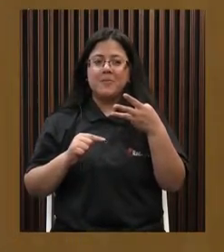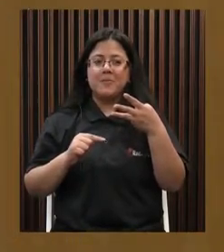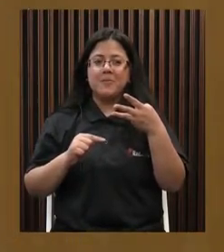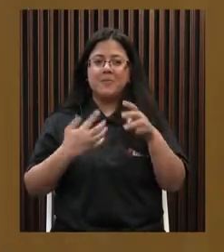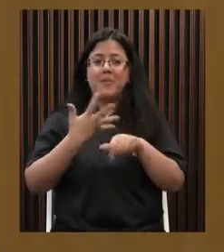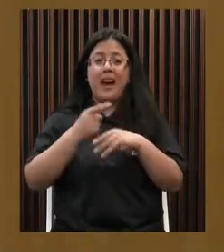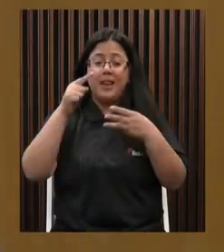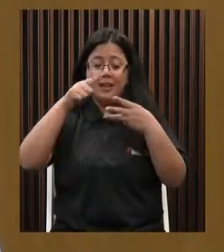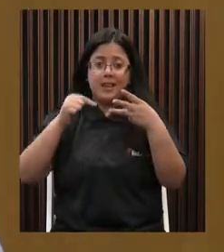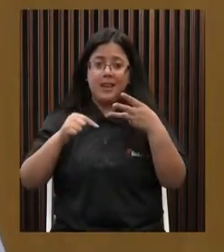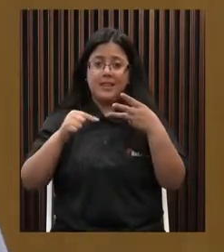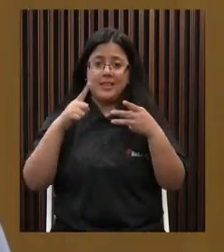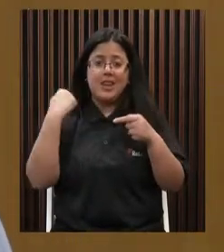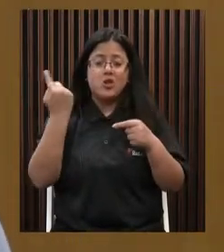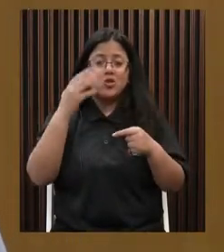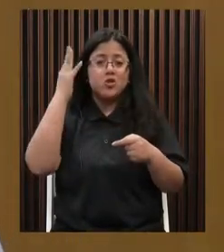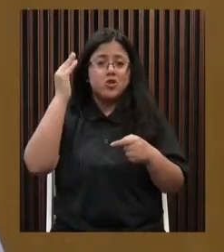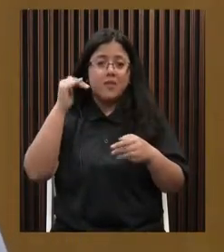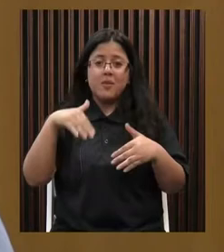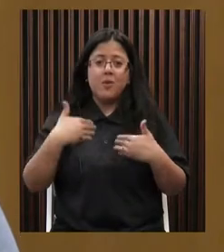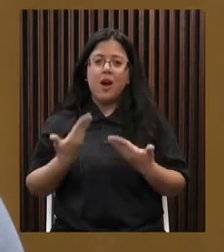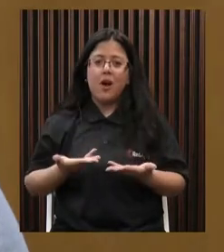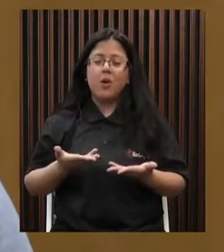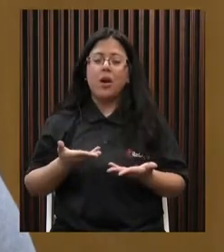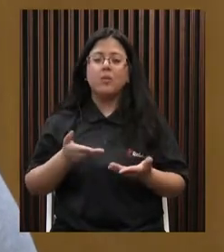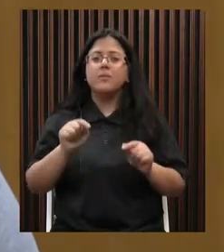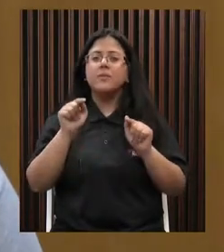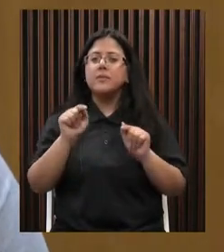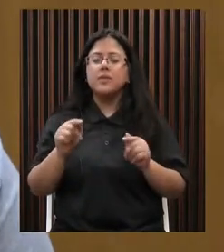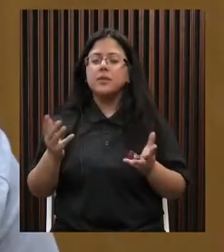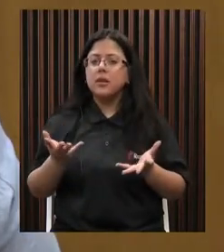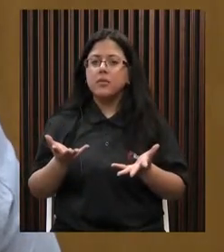que no sabemos mucho, ¿cierto?, hasta ahora, y que son